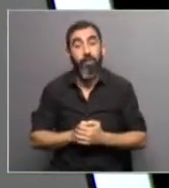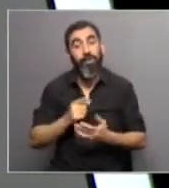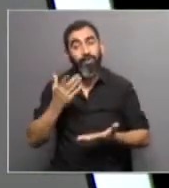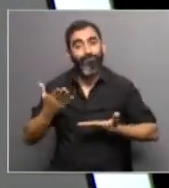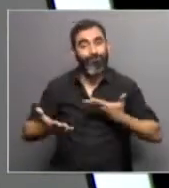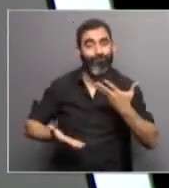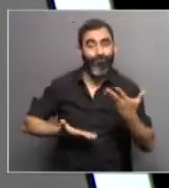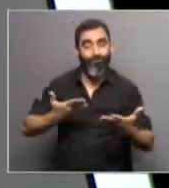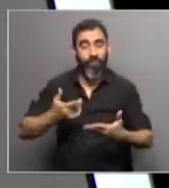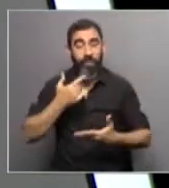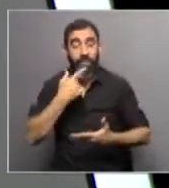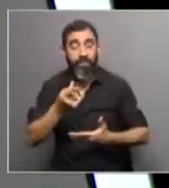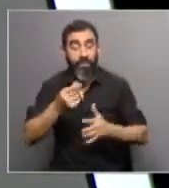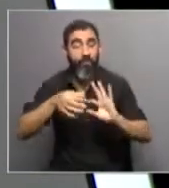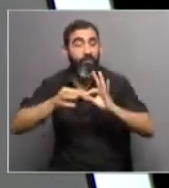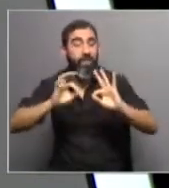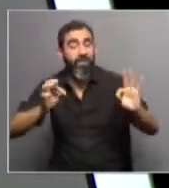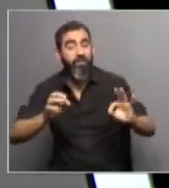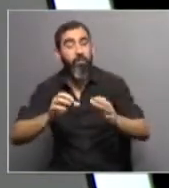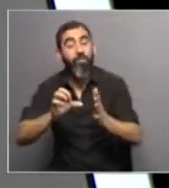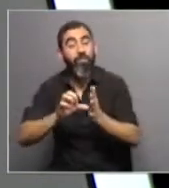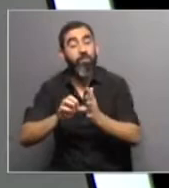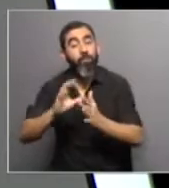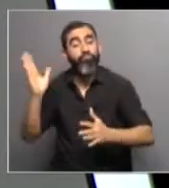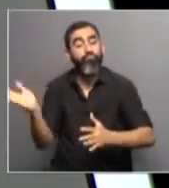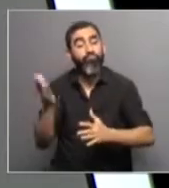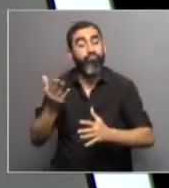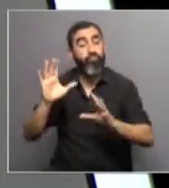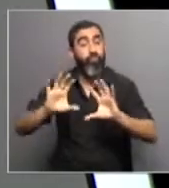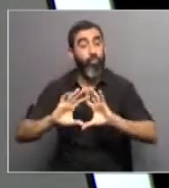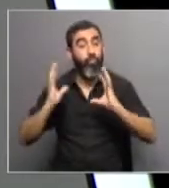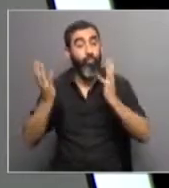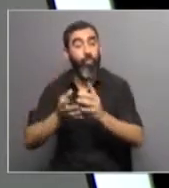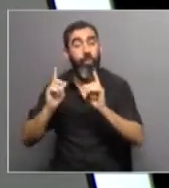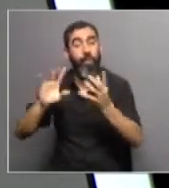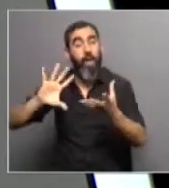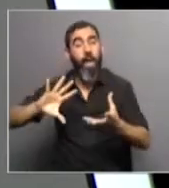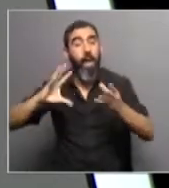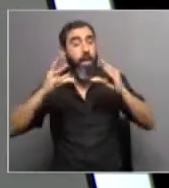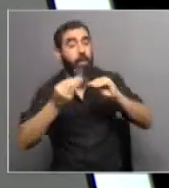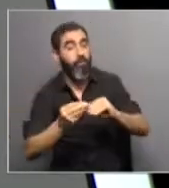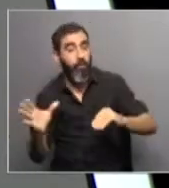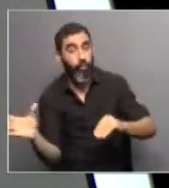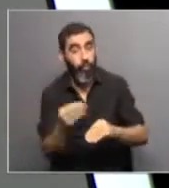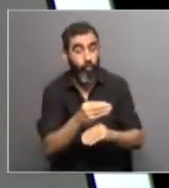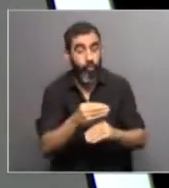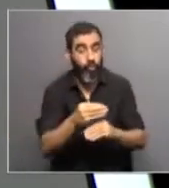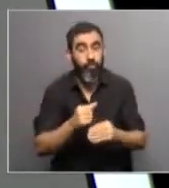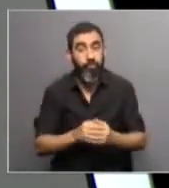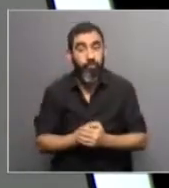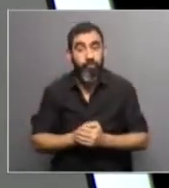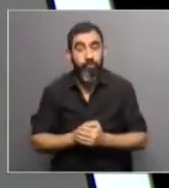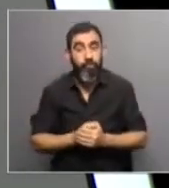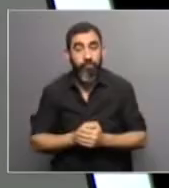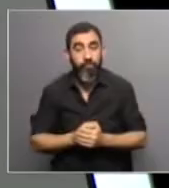esa afirmación para, bueno, un sistema de producción global que tiene que readaptarse por completo a partir de, bueno, de